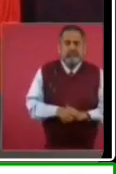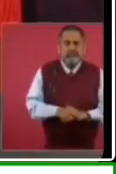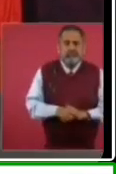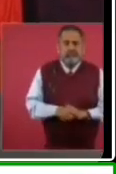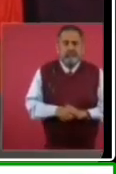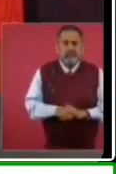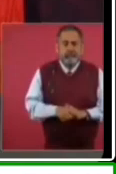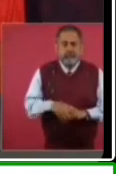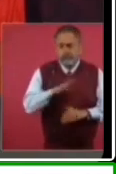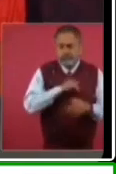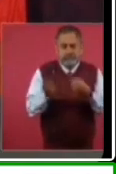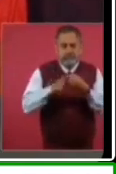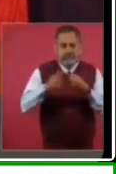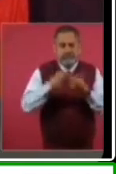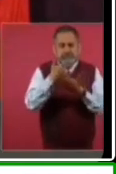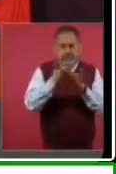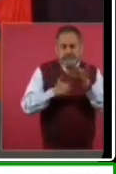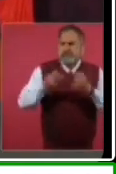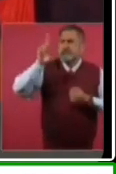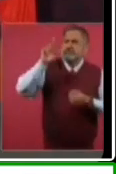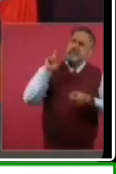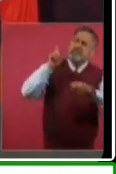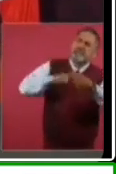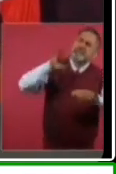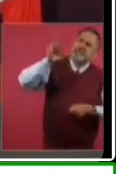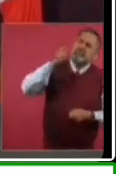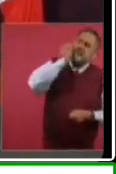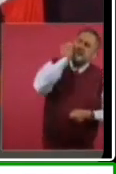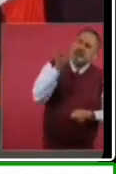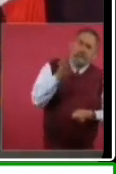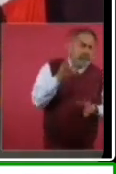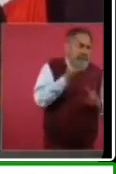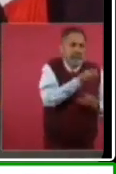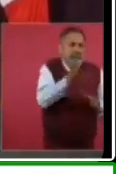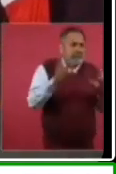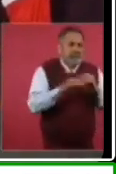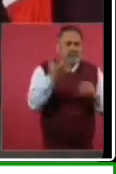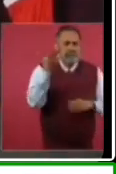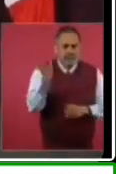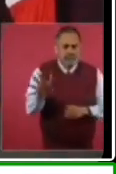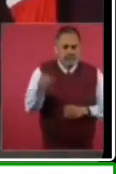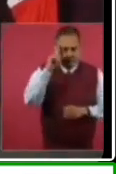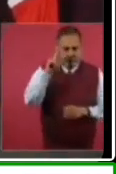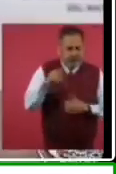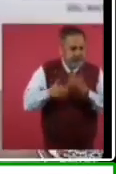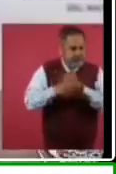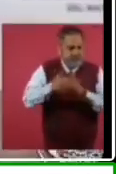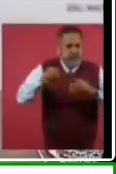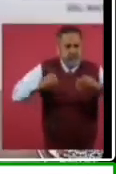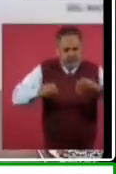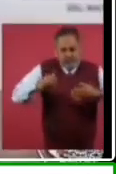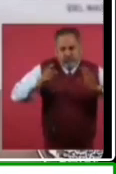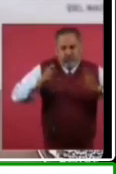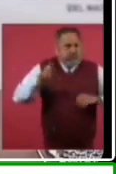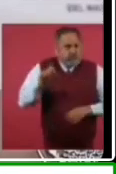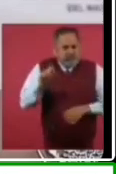Pueden inscribirse 10 para ser juez,